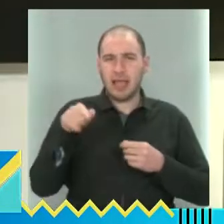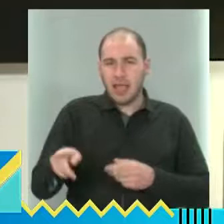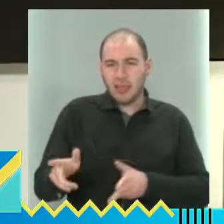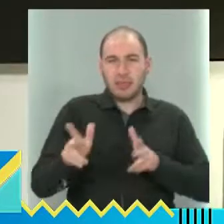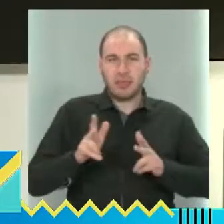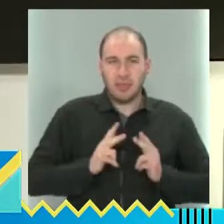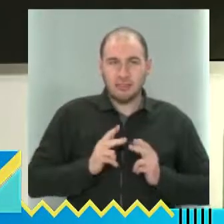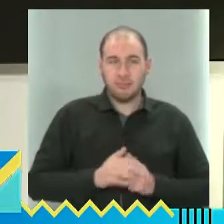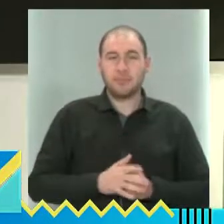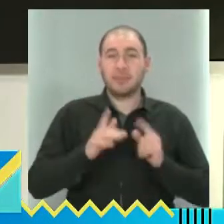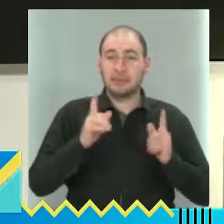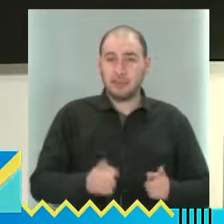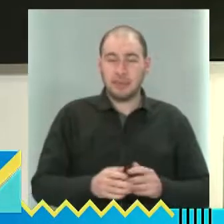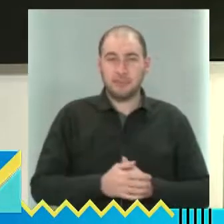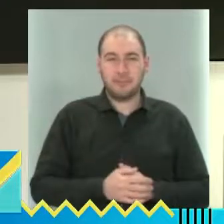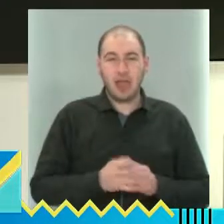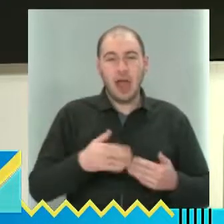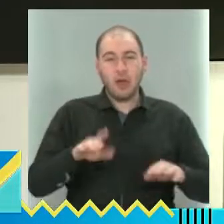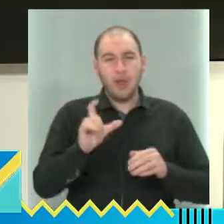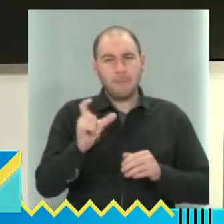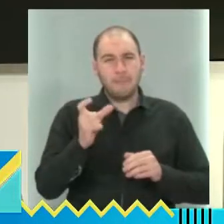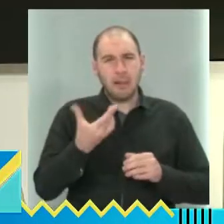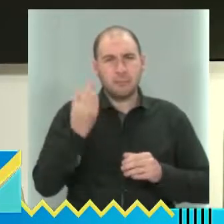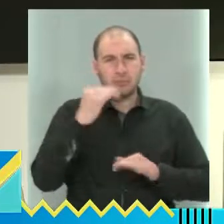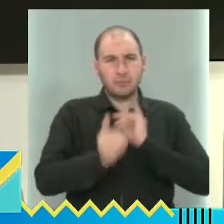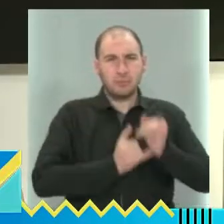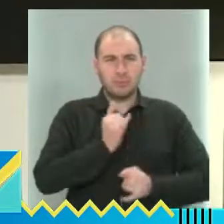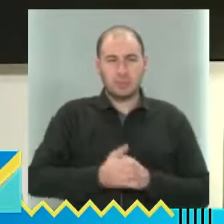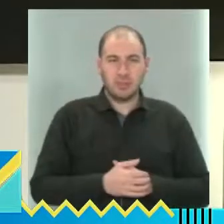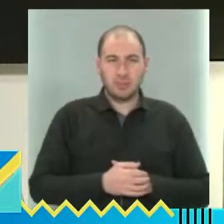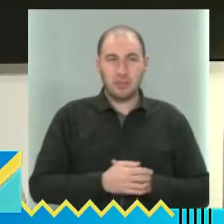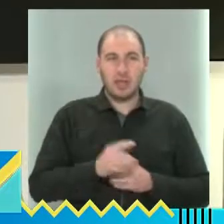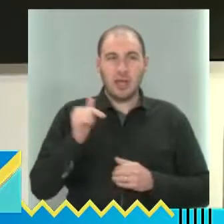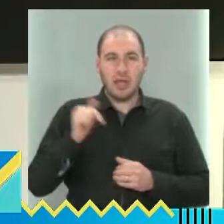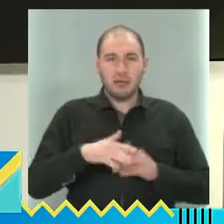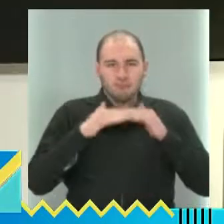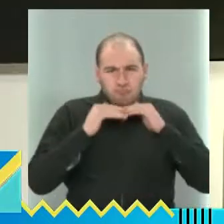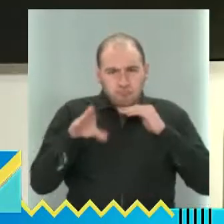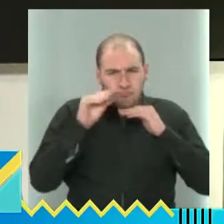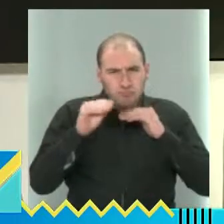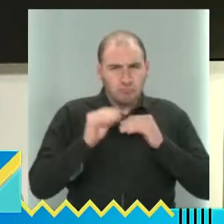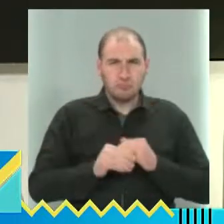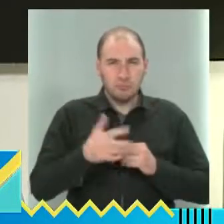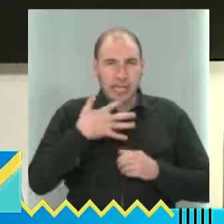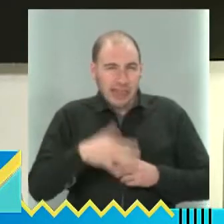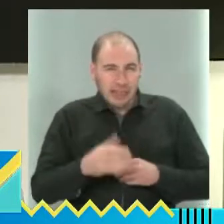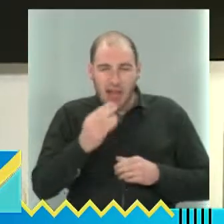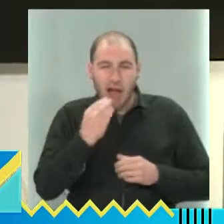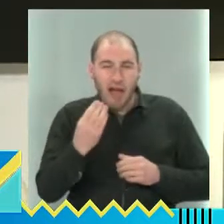nos están diciendo? Y quizás una palabra que se dijo mucho durante ese programa, bueno, esta escucha activa, ¿sí? De codificar lo que